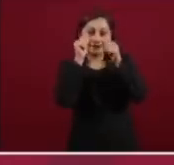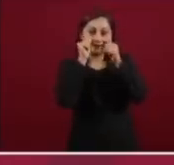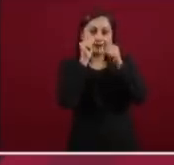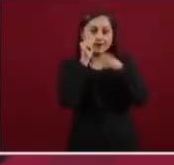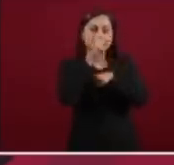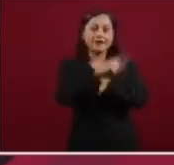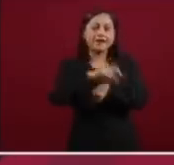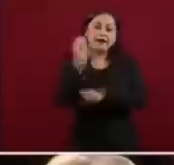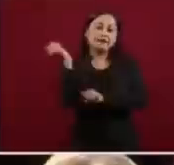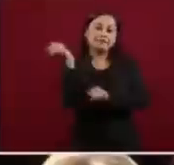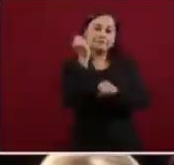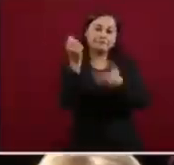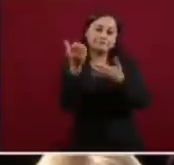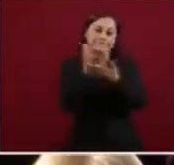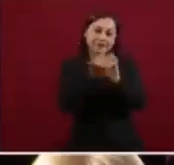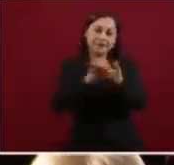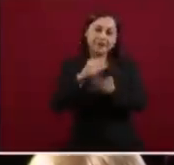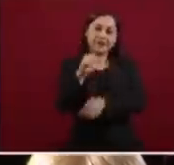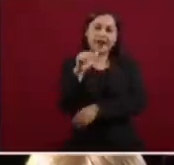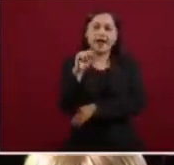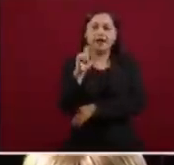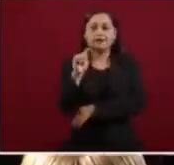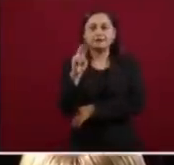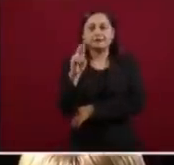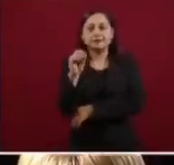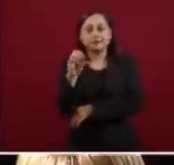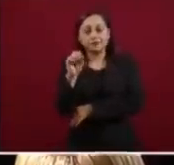ese llamamos 32